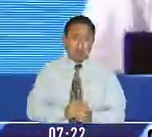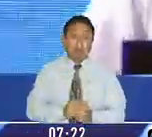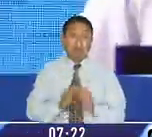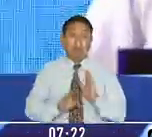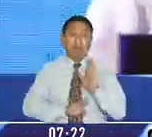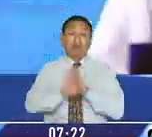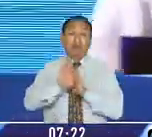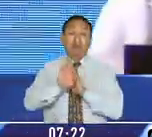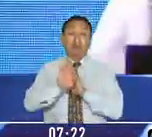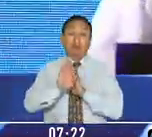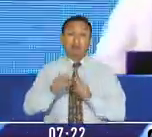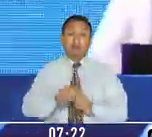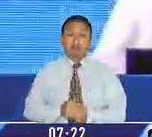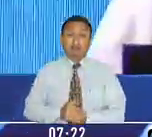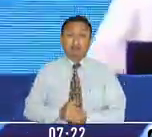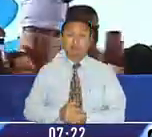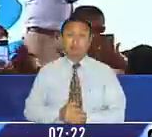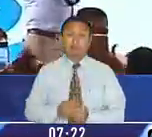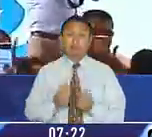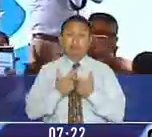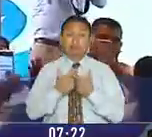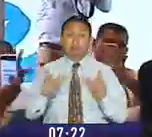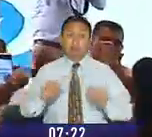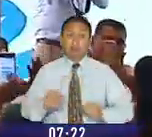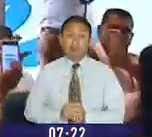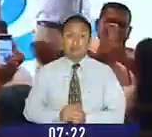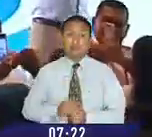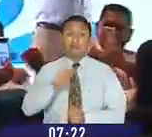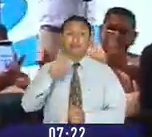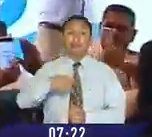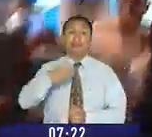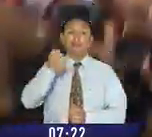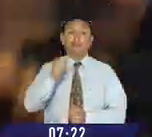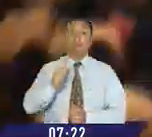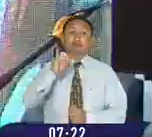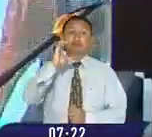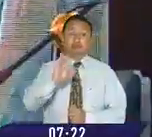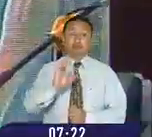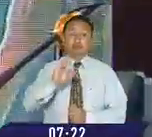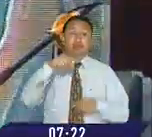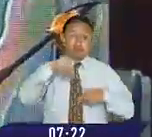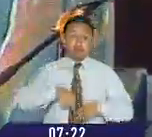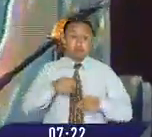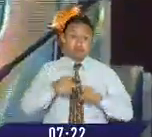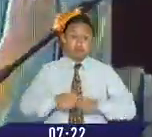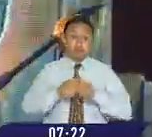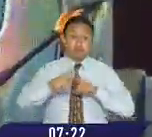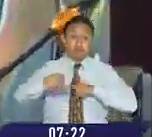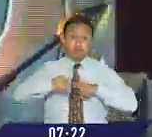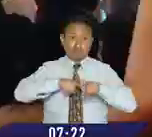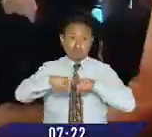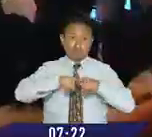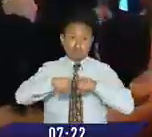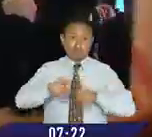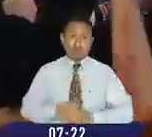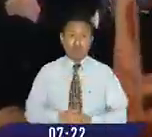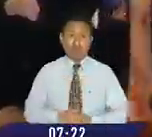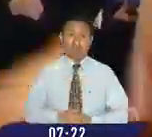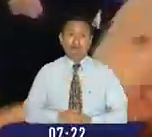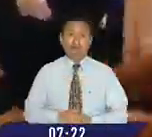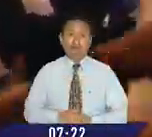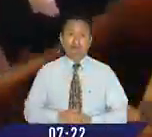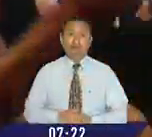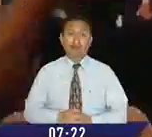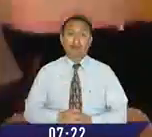Progreso en libertad. Que el PSC ya calienta los motores para correr los futuros comicios. Informó